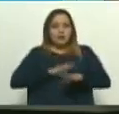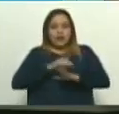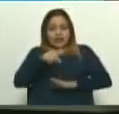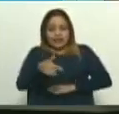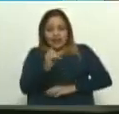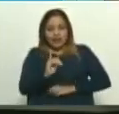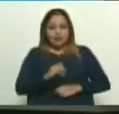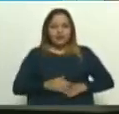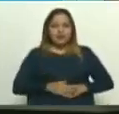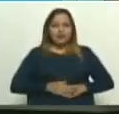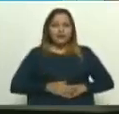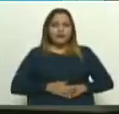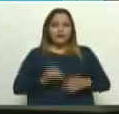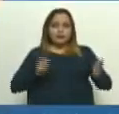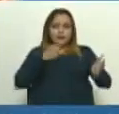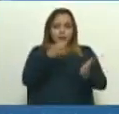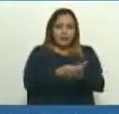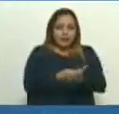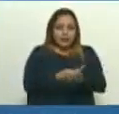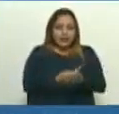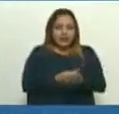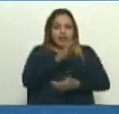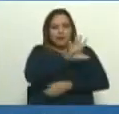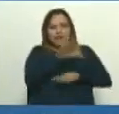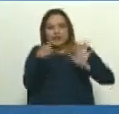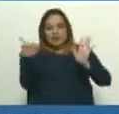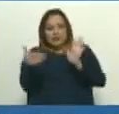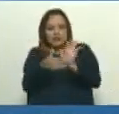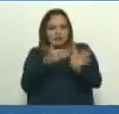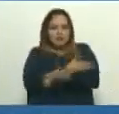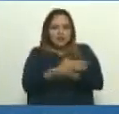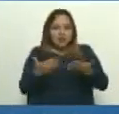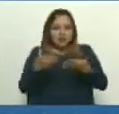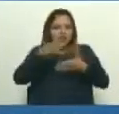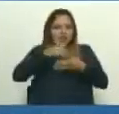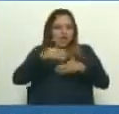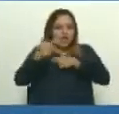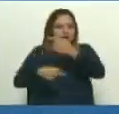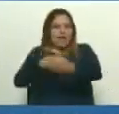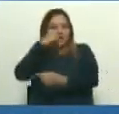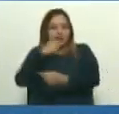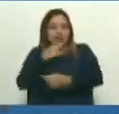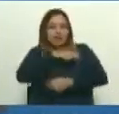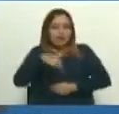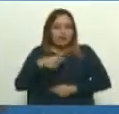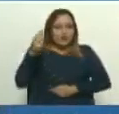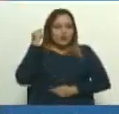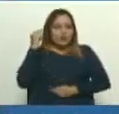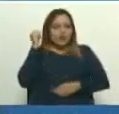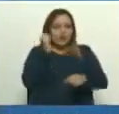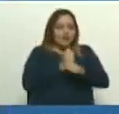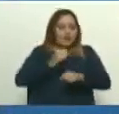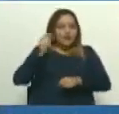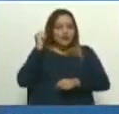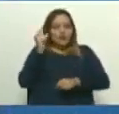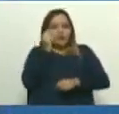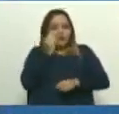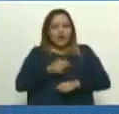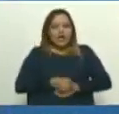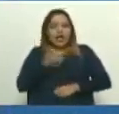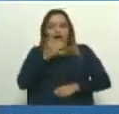ingresos de 56 mil millones de dólares al año, nuestros trabajadores y nuestras trabajadoras gozaron de los